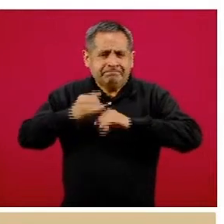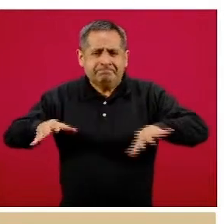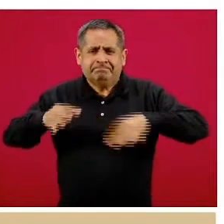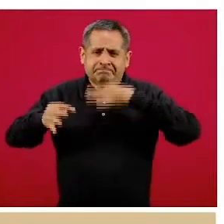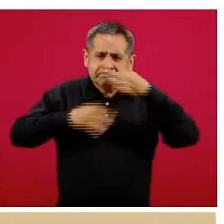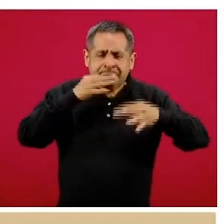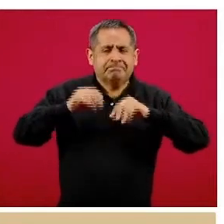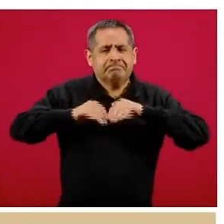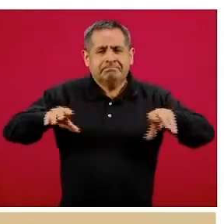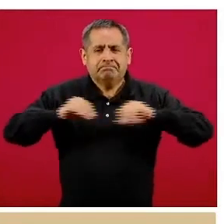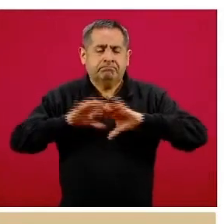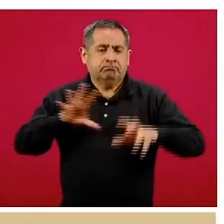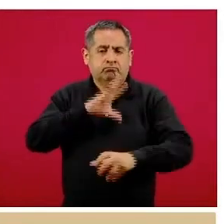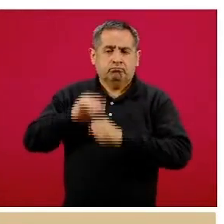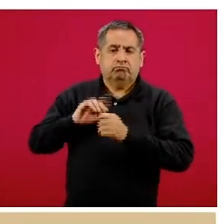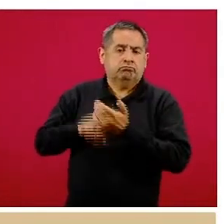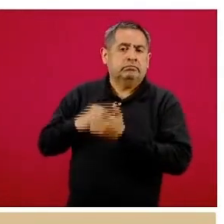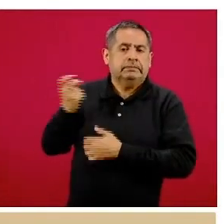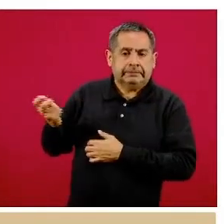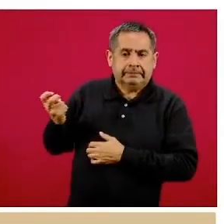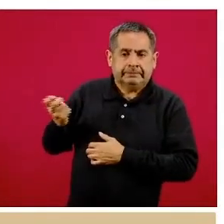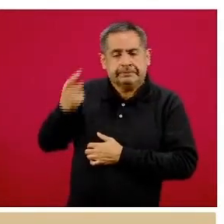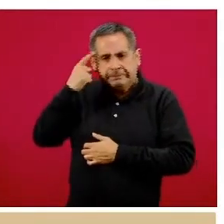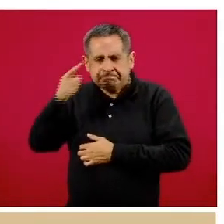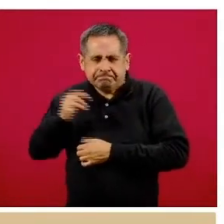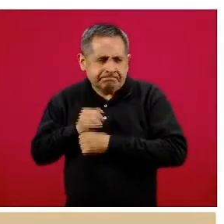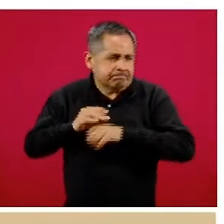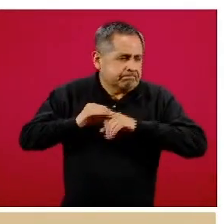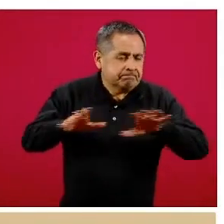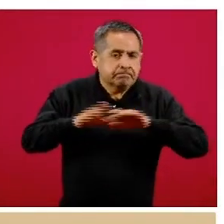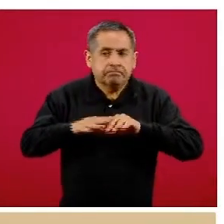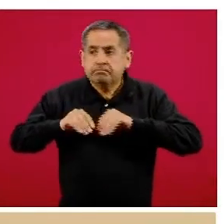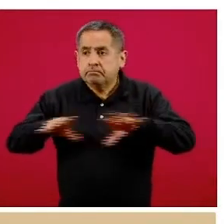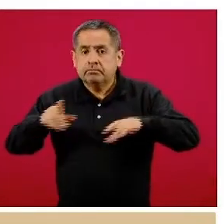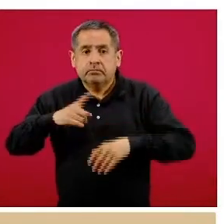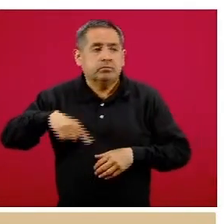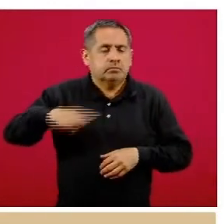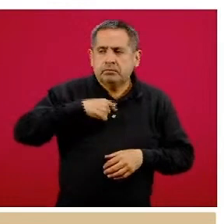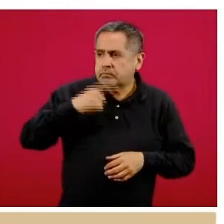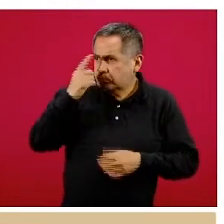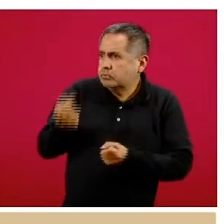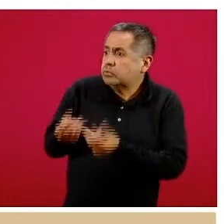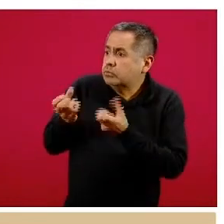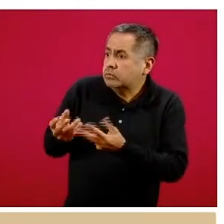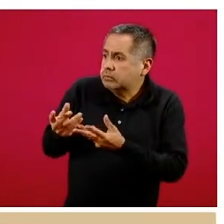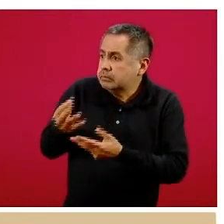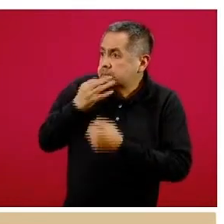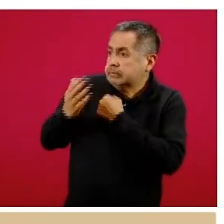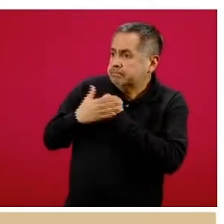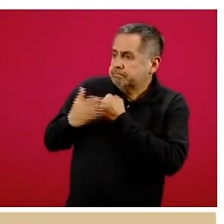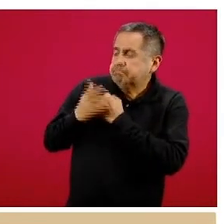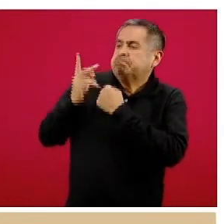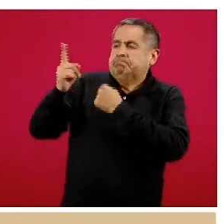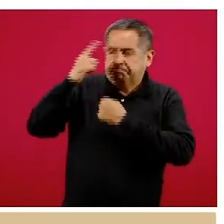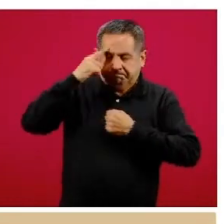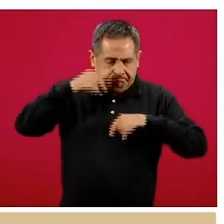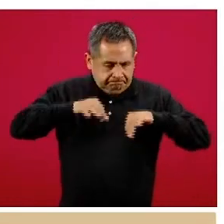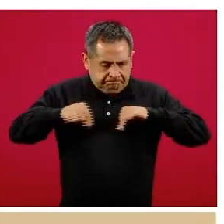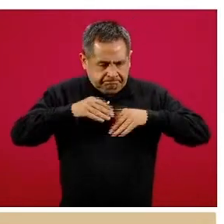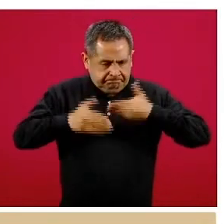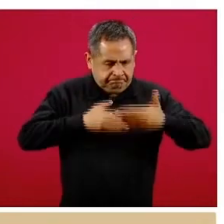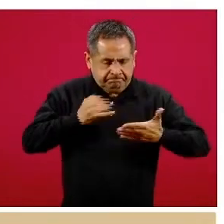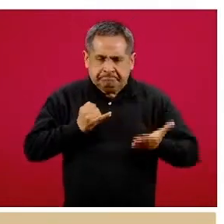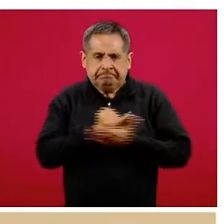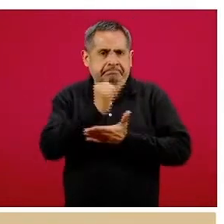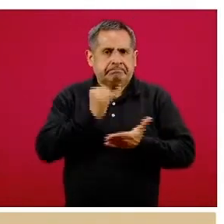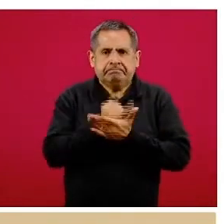oportuna. Por supuesto, esto para generar y para realizar una toma de decisiones, ¿no? Que puedan ser estratégicas ante cualquier